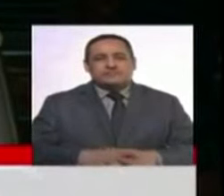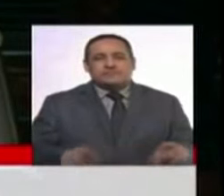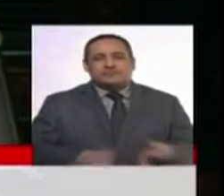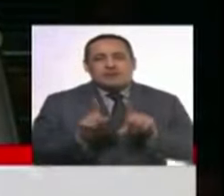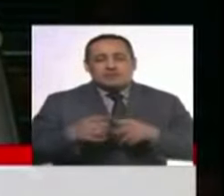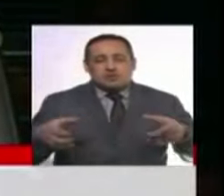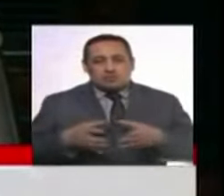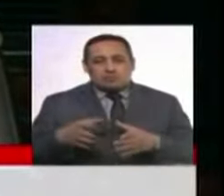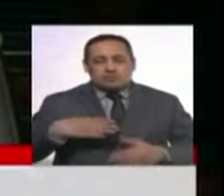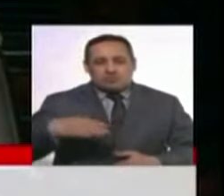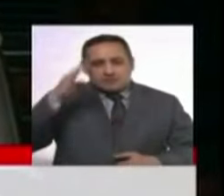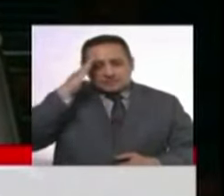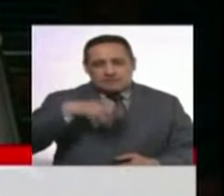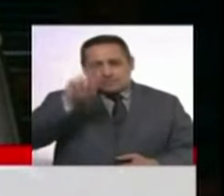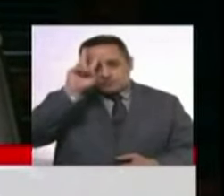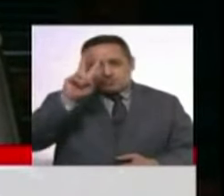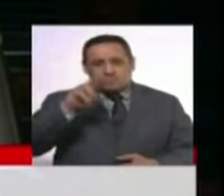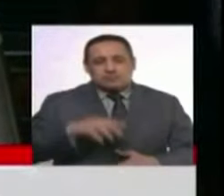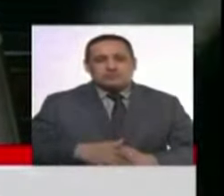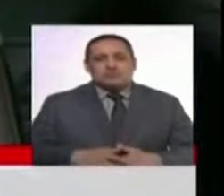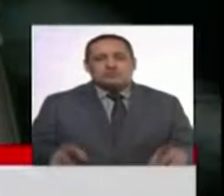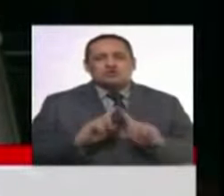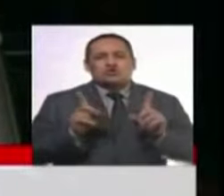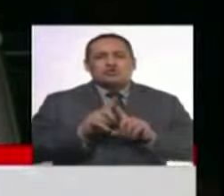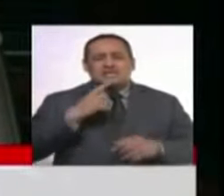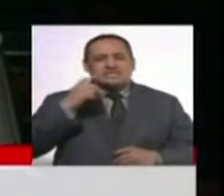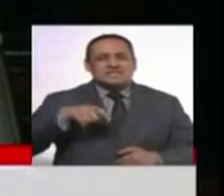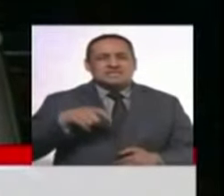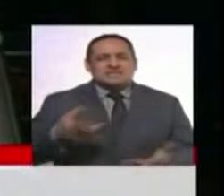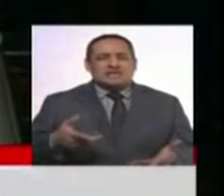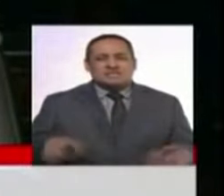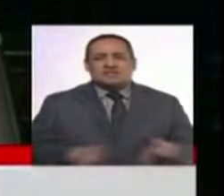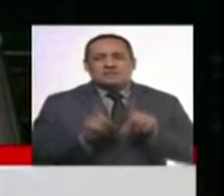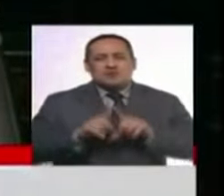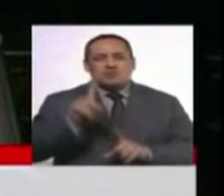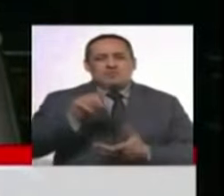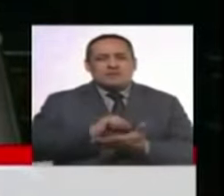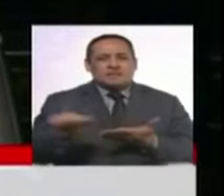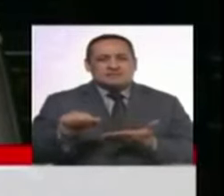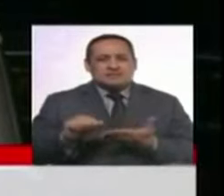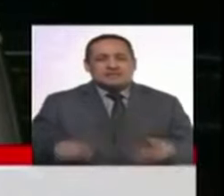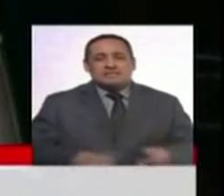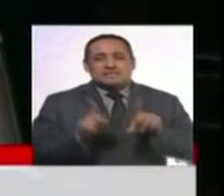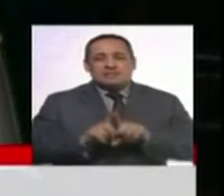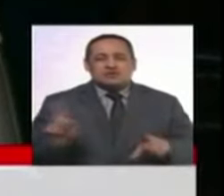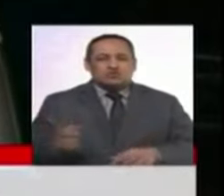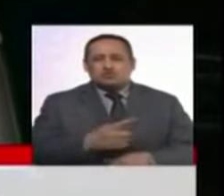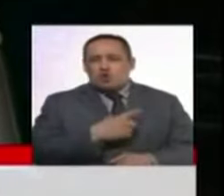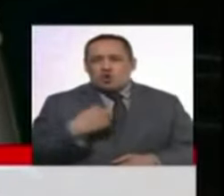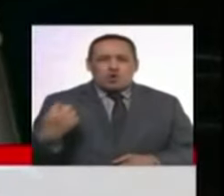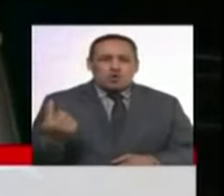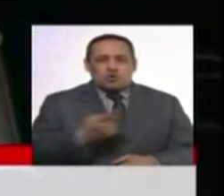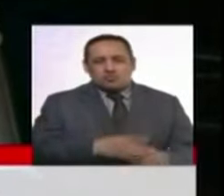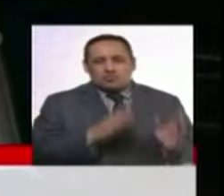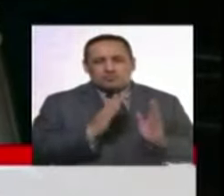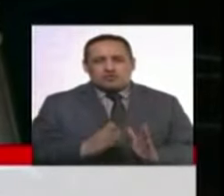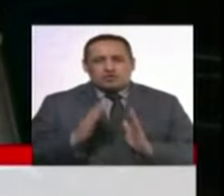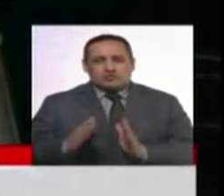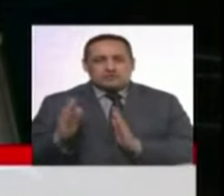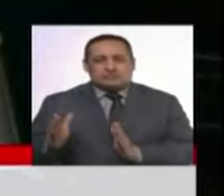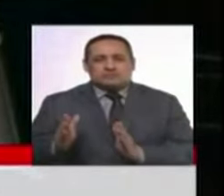la Policía Nacional no se requiere un mes es todo un proceso